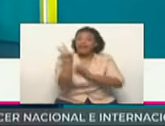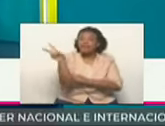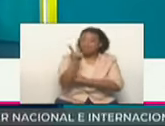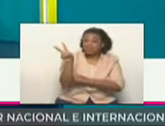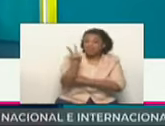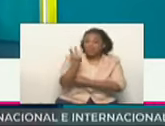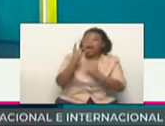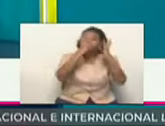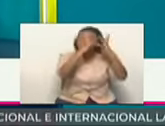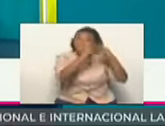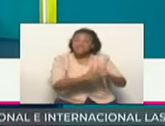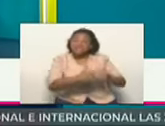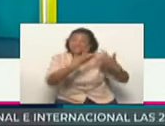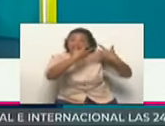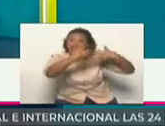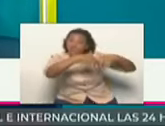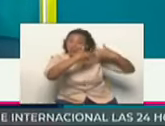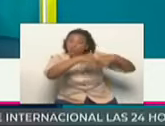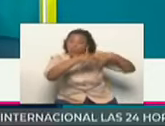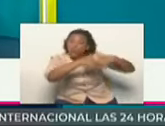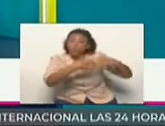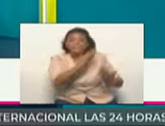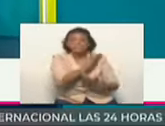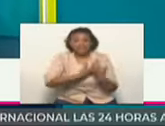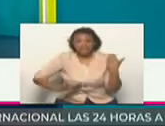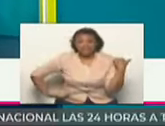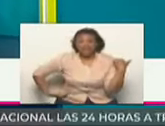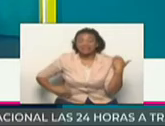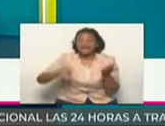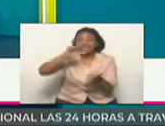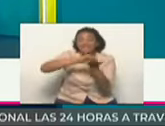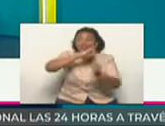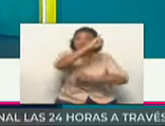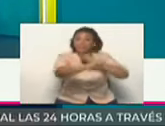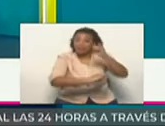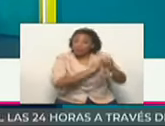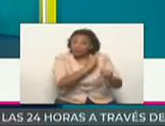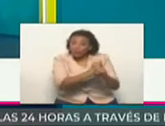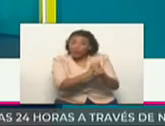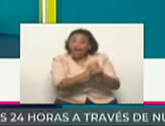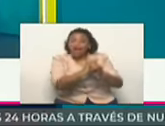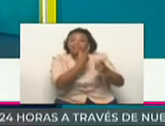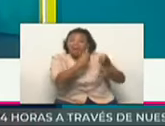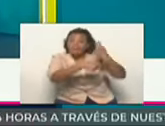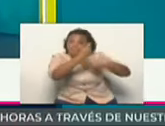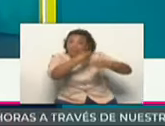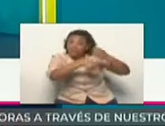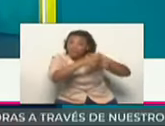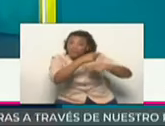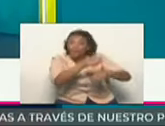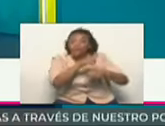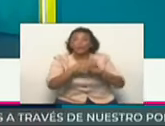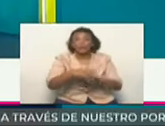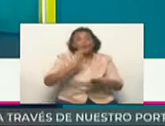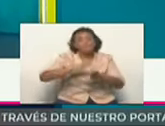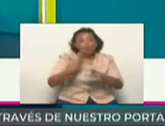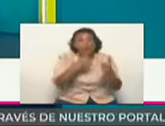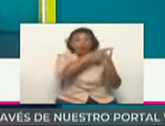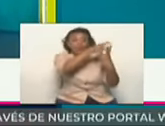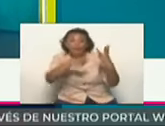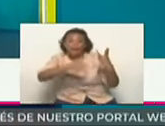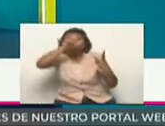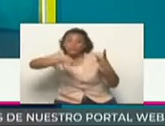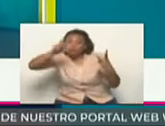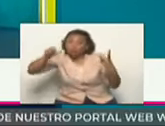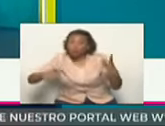al ministro de Industria y presidente del Centro Internacional de Inversiones, porque tenemos nosotros que